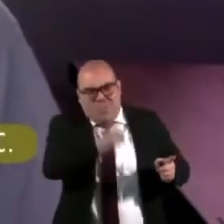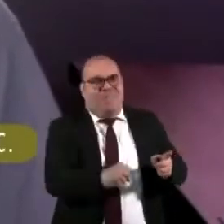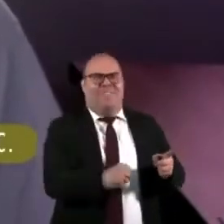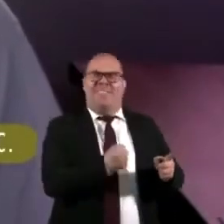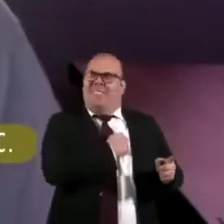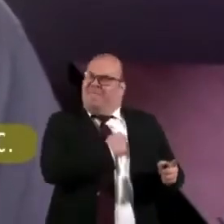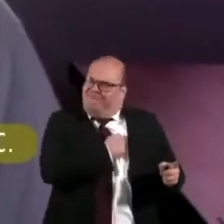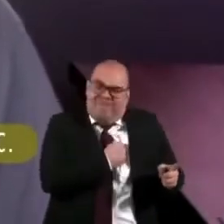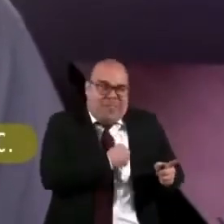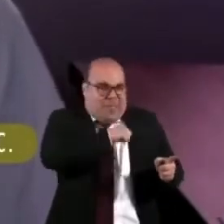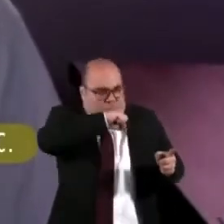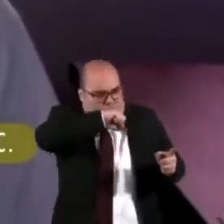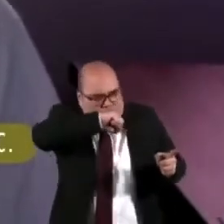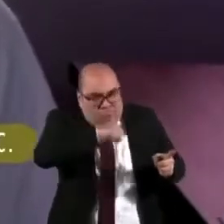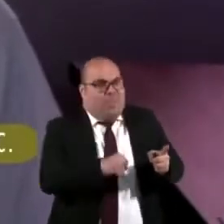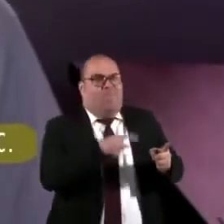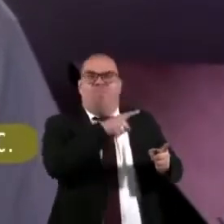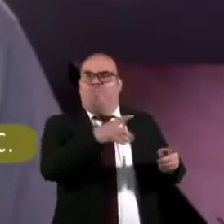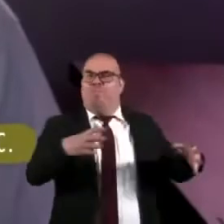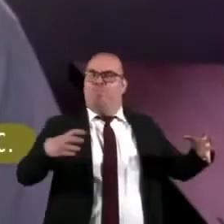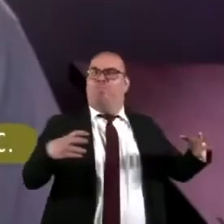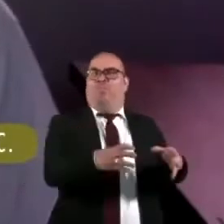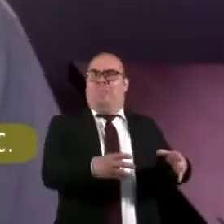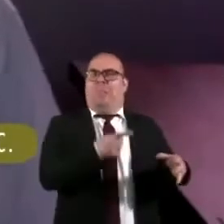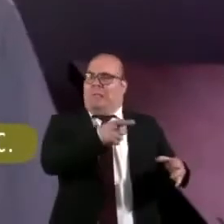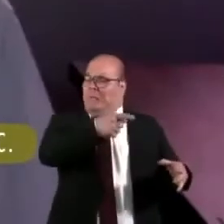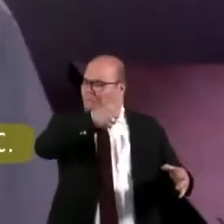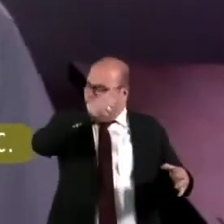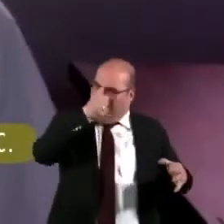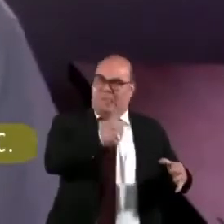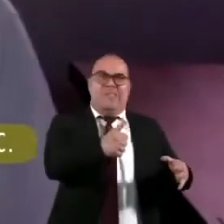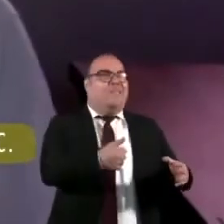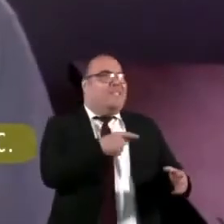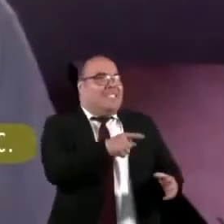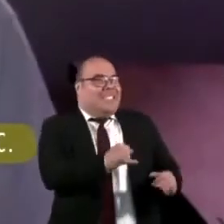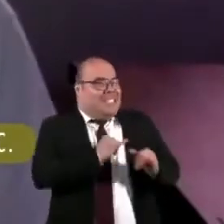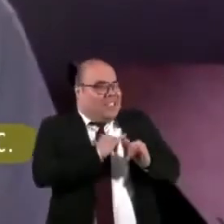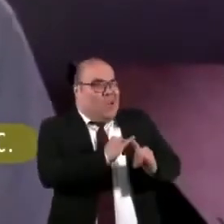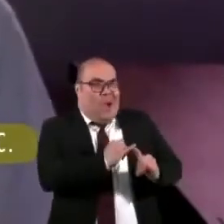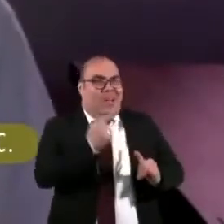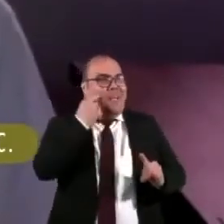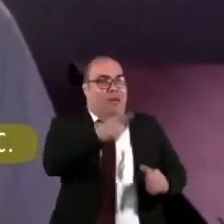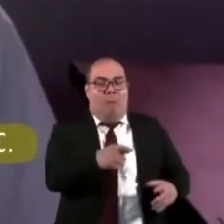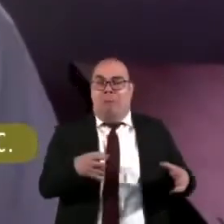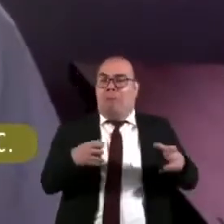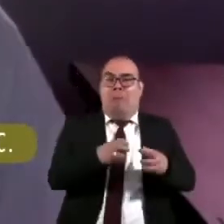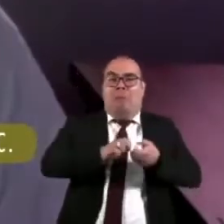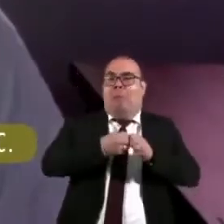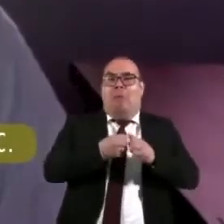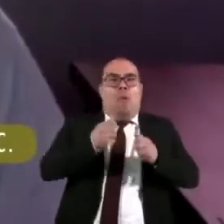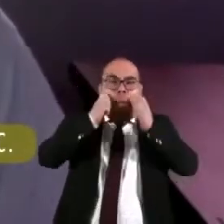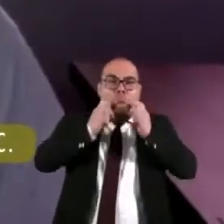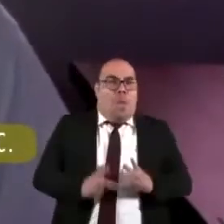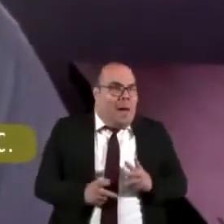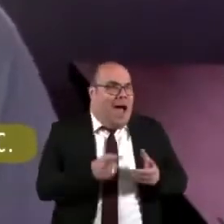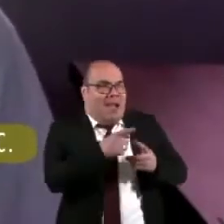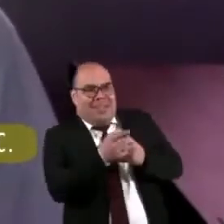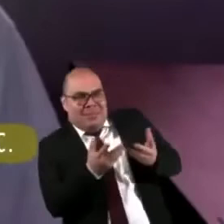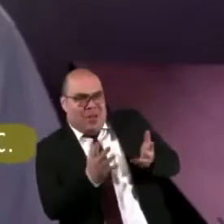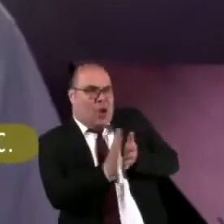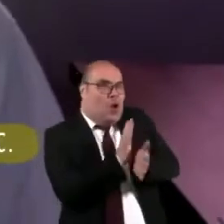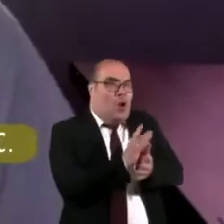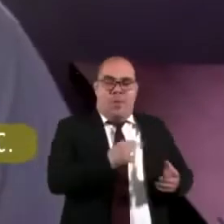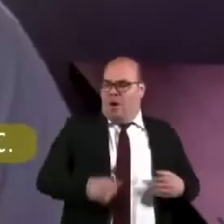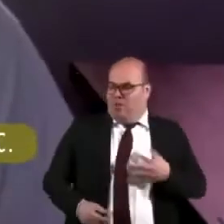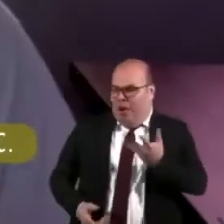forma en que se convivía. Es un grupo de seres humanos donde había los mismos problemas que hay en cualquier grupo humano, pero la forma como se